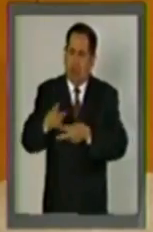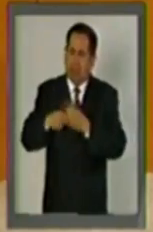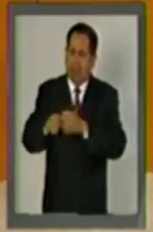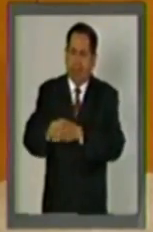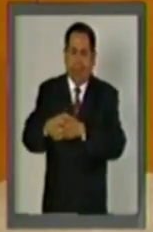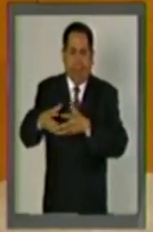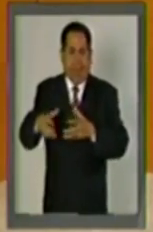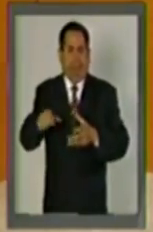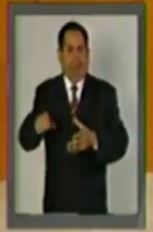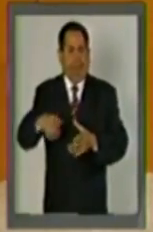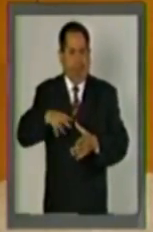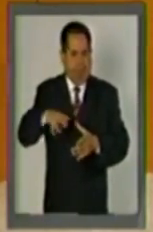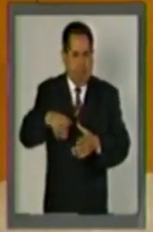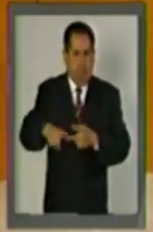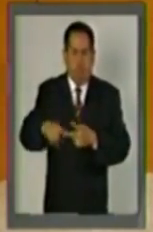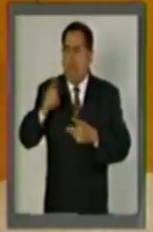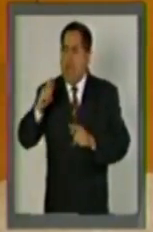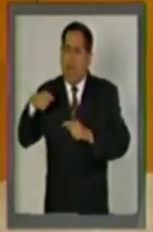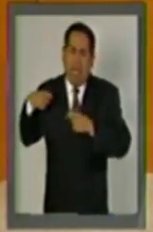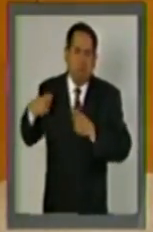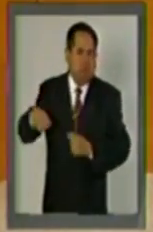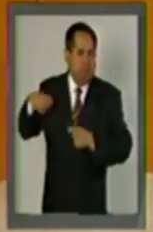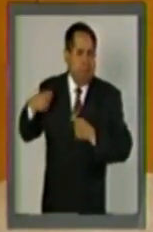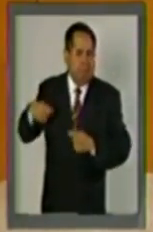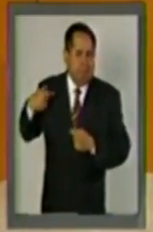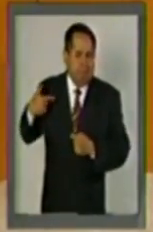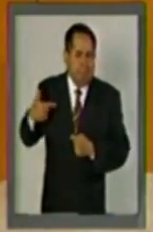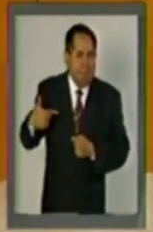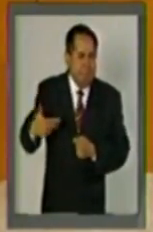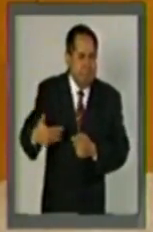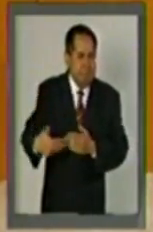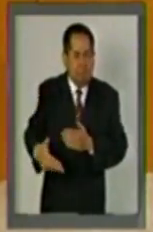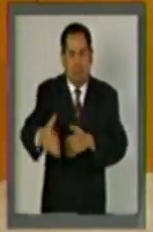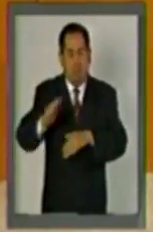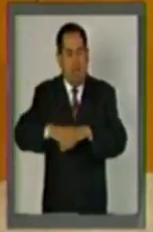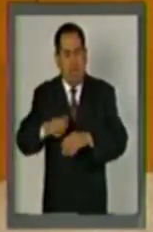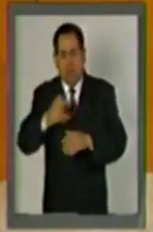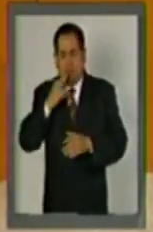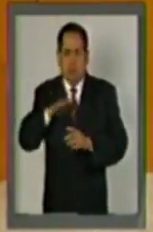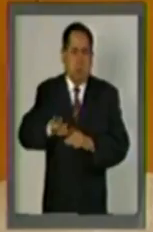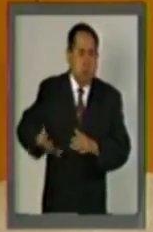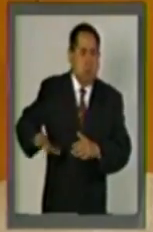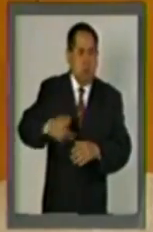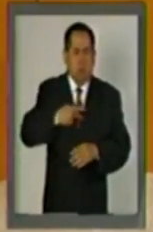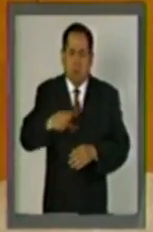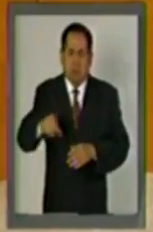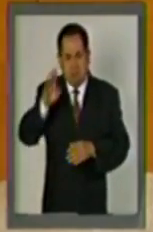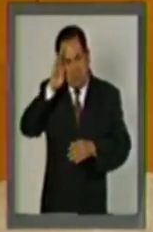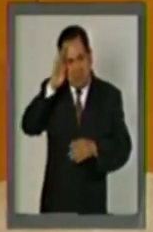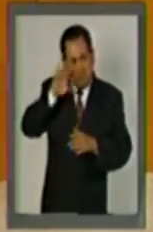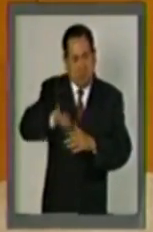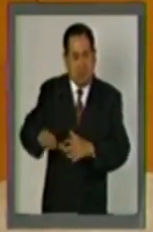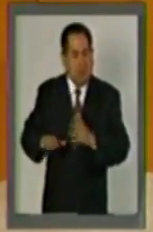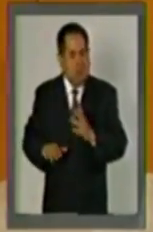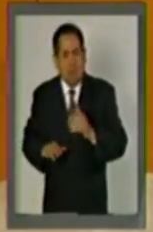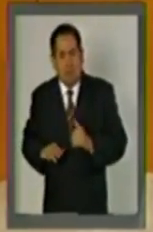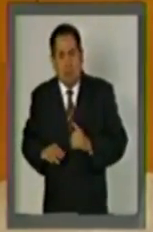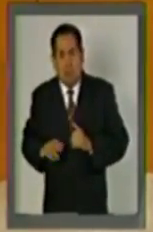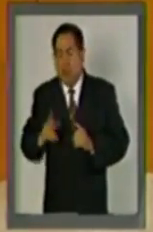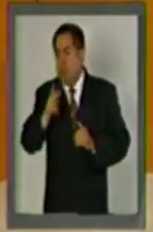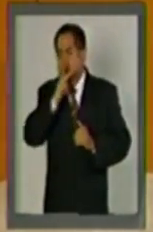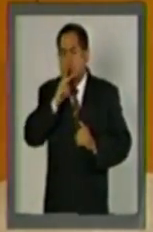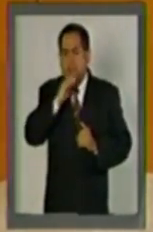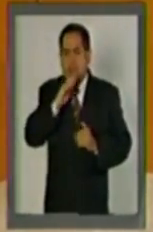se encuentra de generación tras generación la marginación y la pobreza, donde los padres no